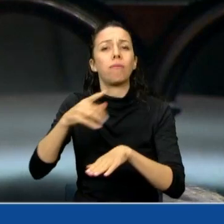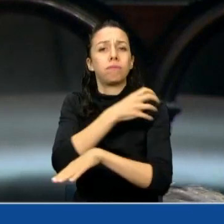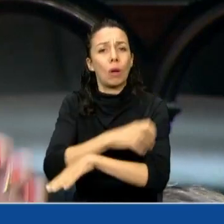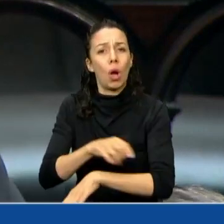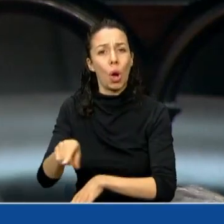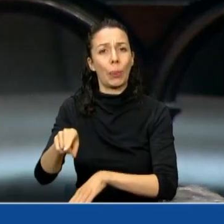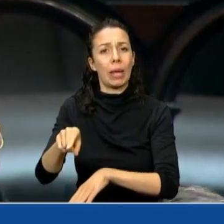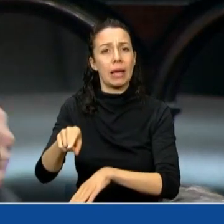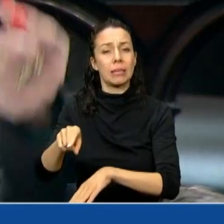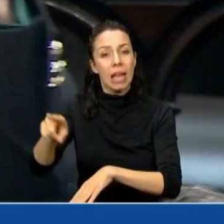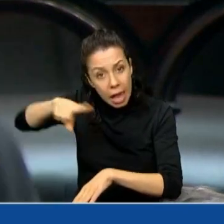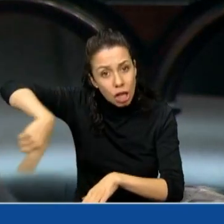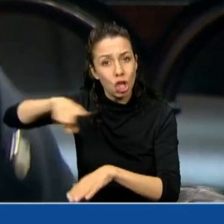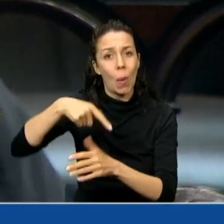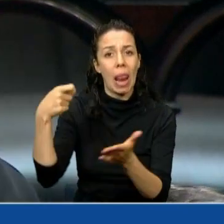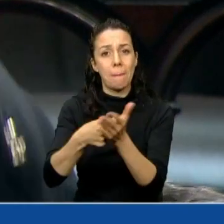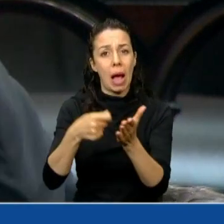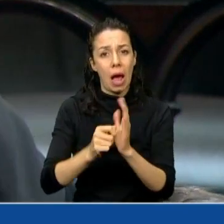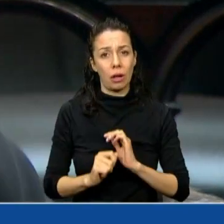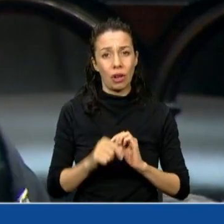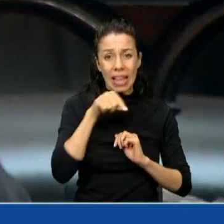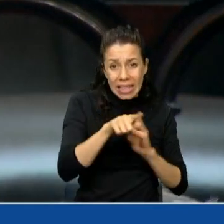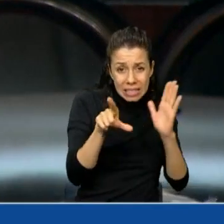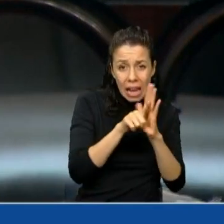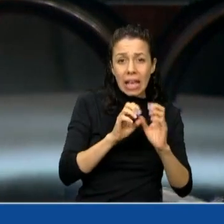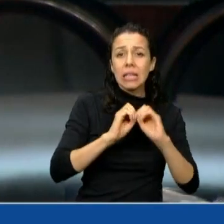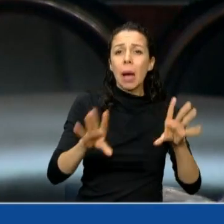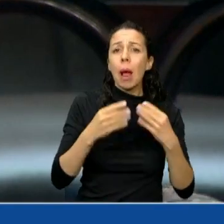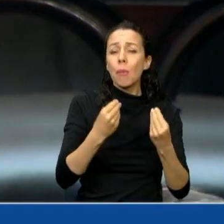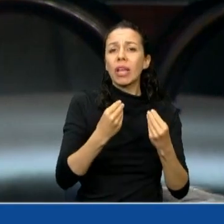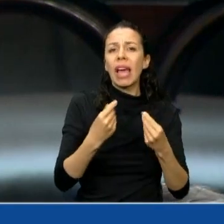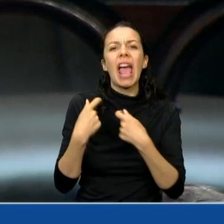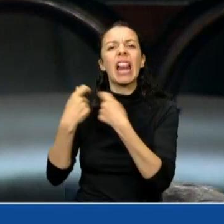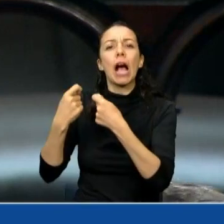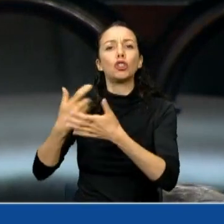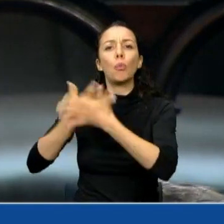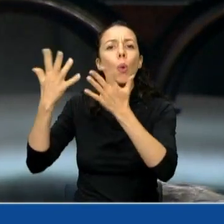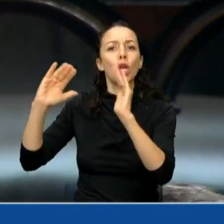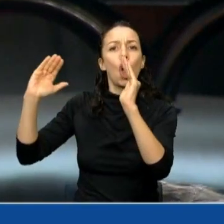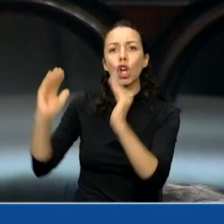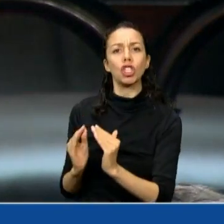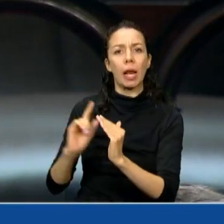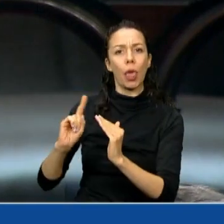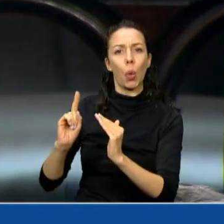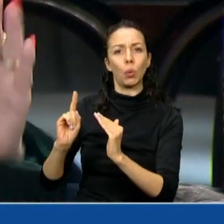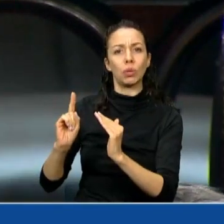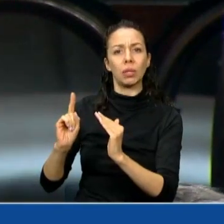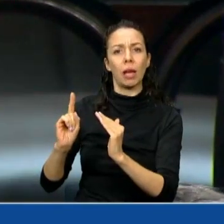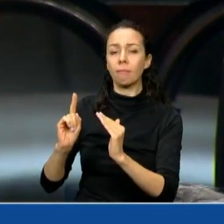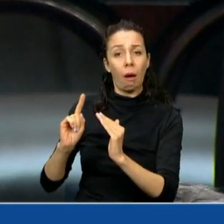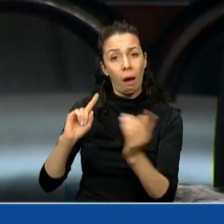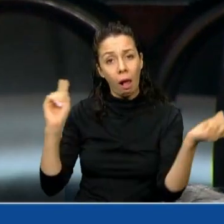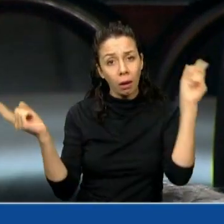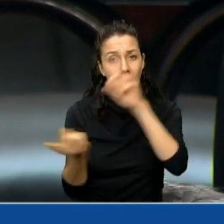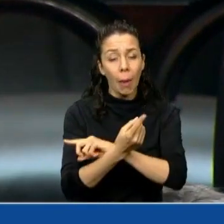pobreza. Está mal porque se hace sin reducir el gasto público. Al contrario, en esta